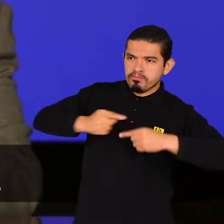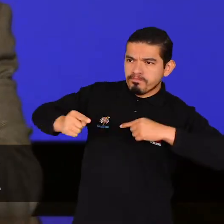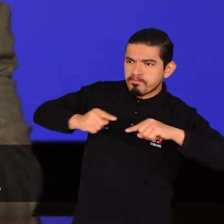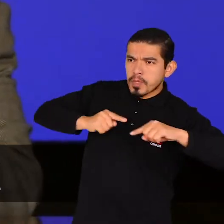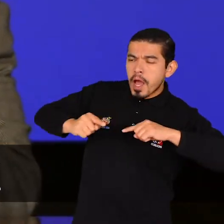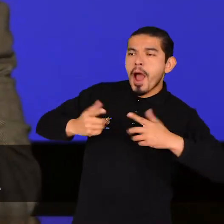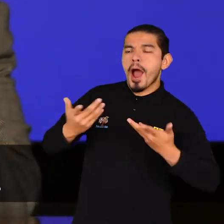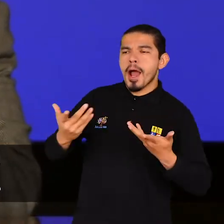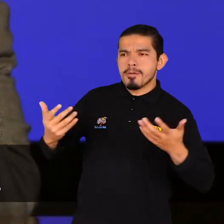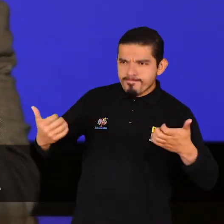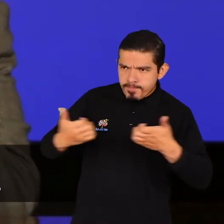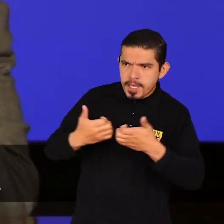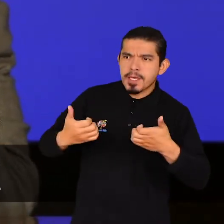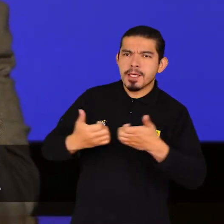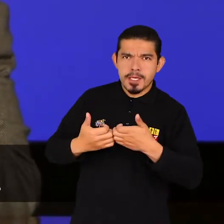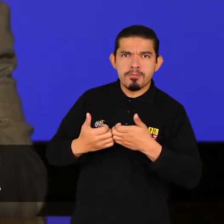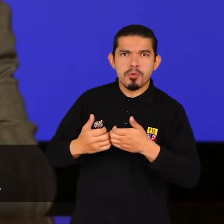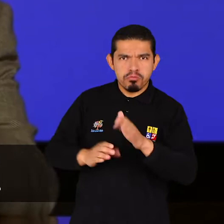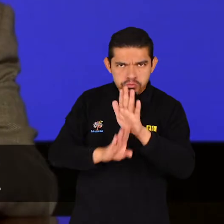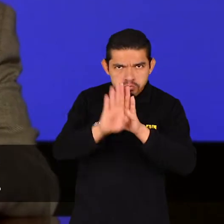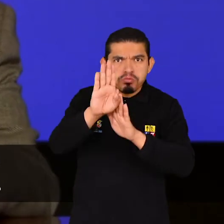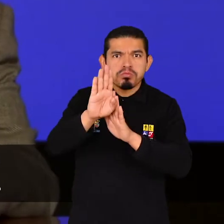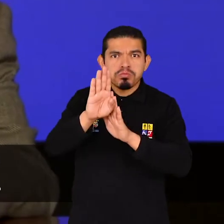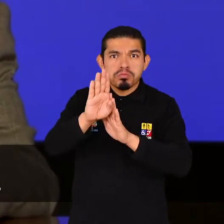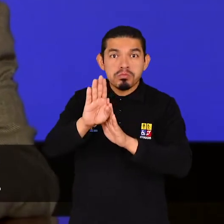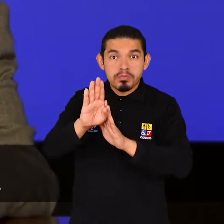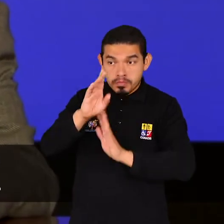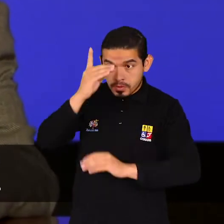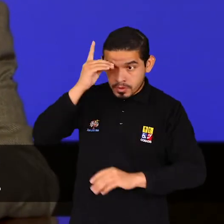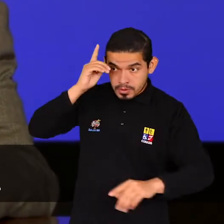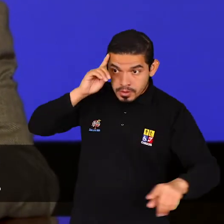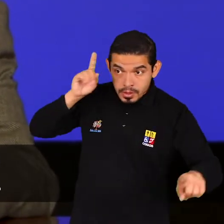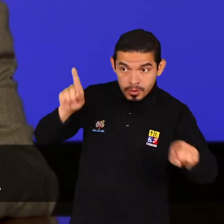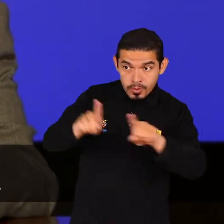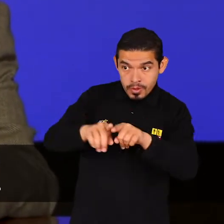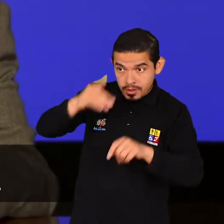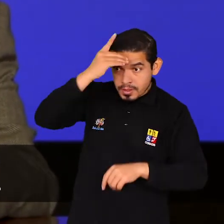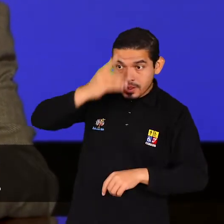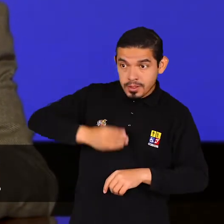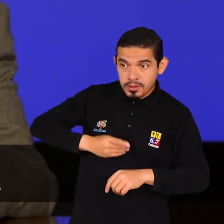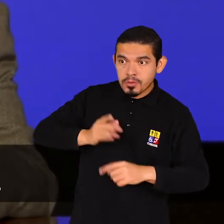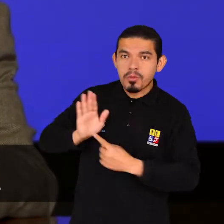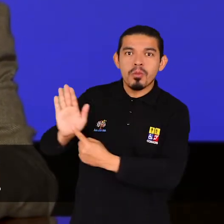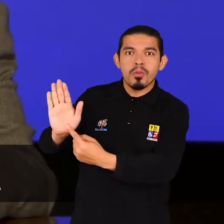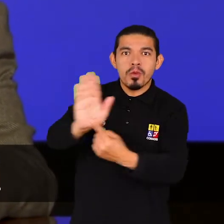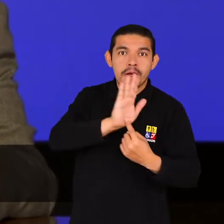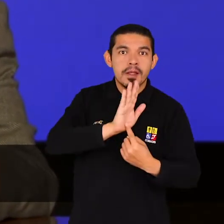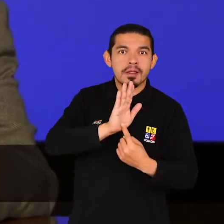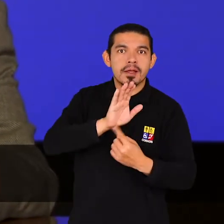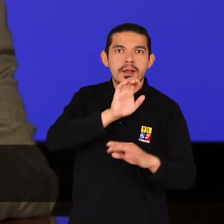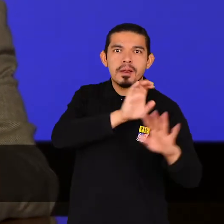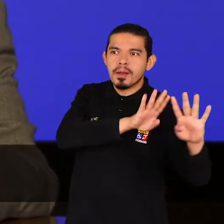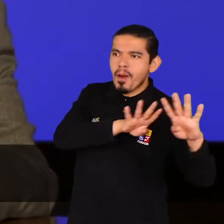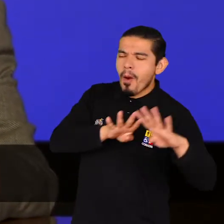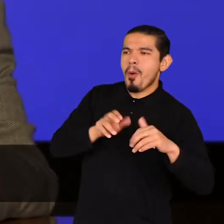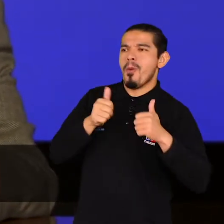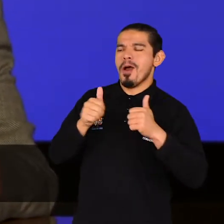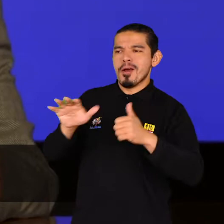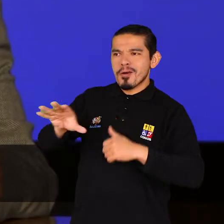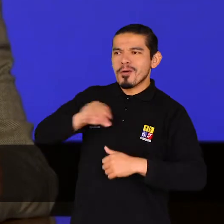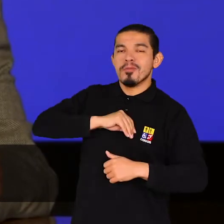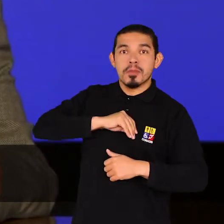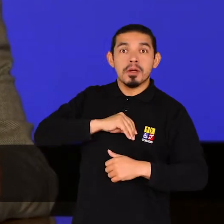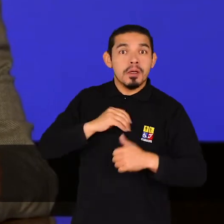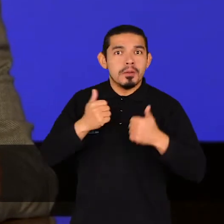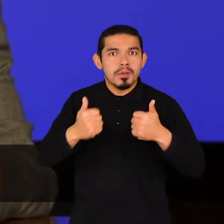formando un solo equipo para salir adelante y con esa decisión y ese ejemplo, el país entero también lo hará. Son